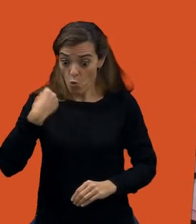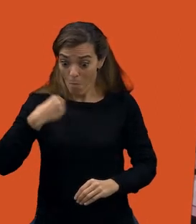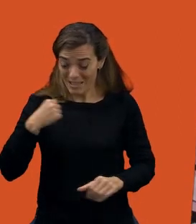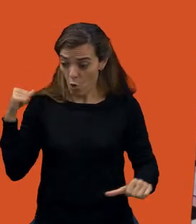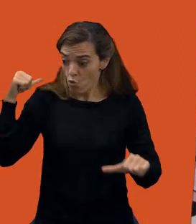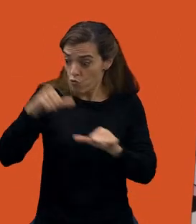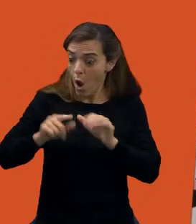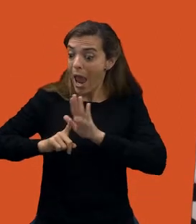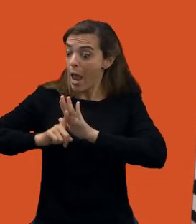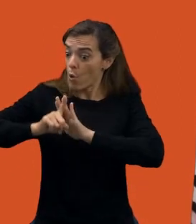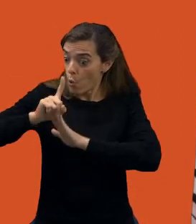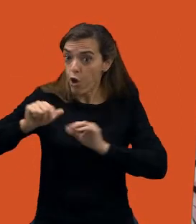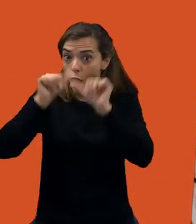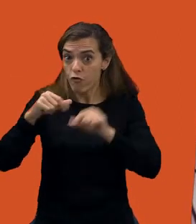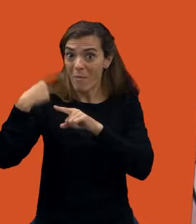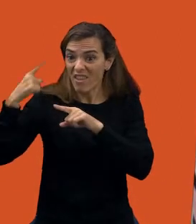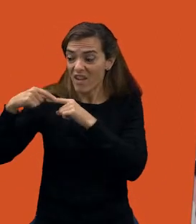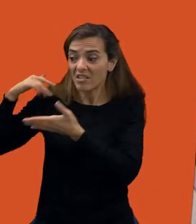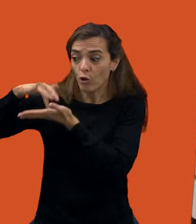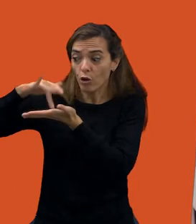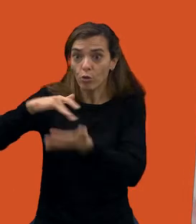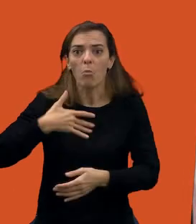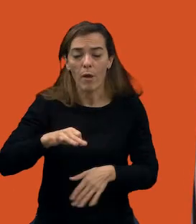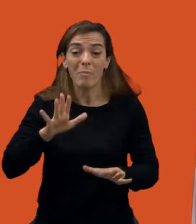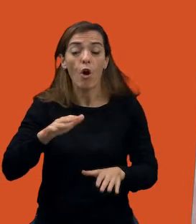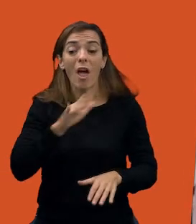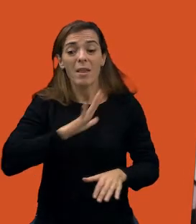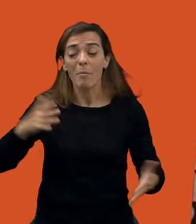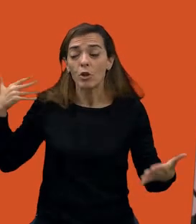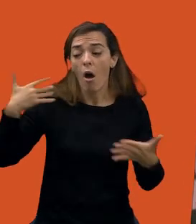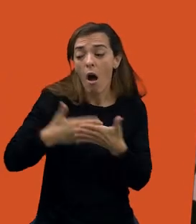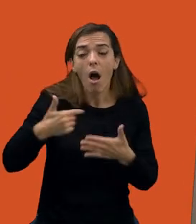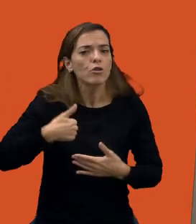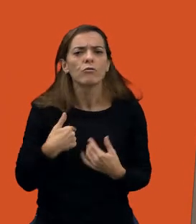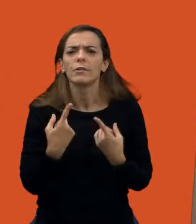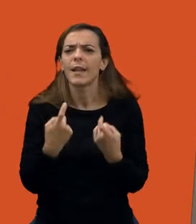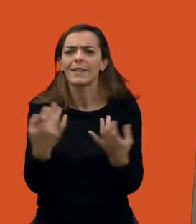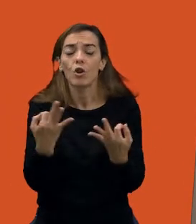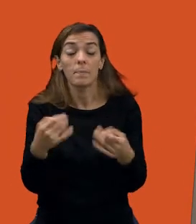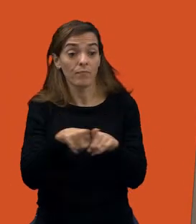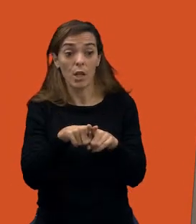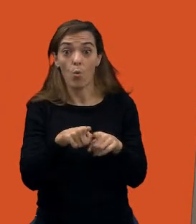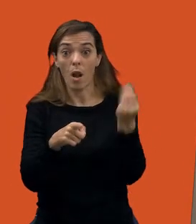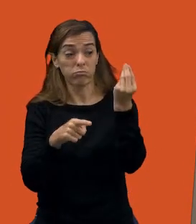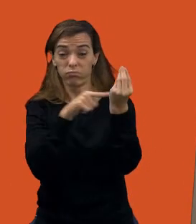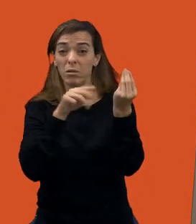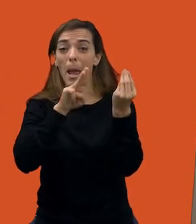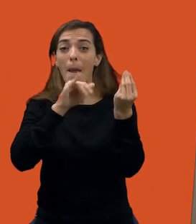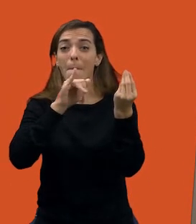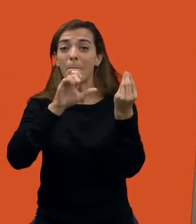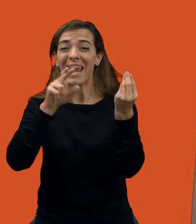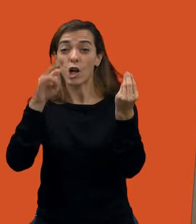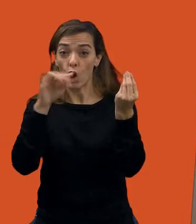en cada momento hacerlo de una manera diferente. Pero es verdad que hasta ahora para mí siempre ha sido muy necesario pues igual que el modelado